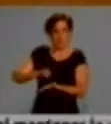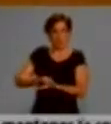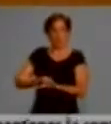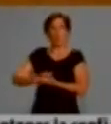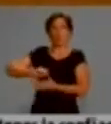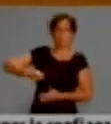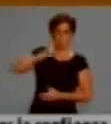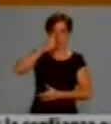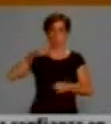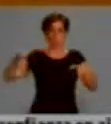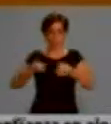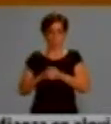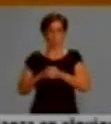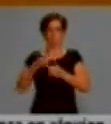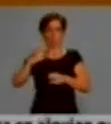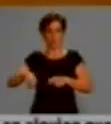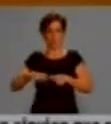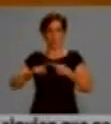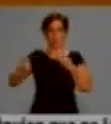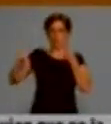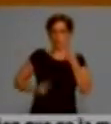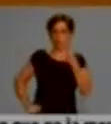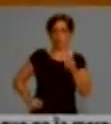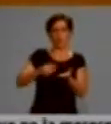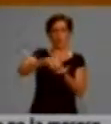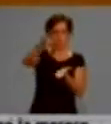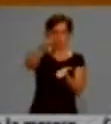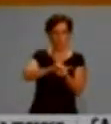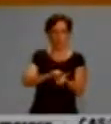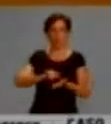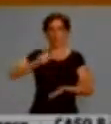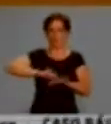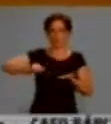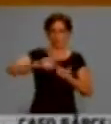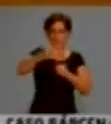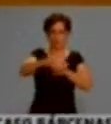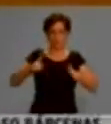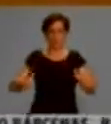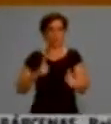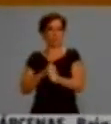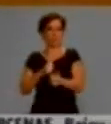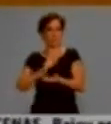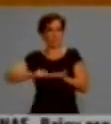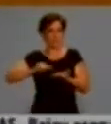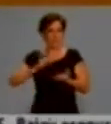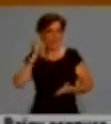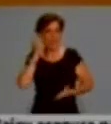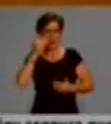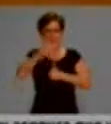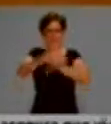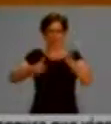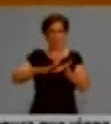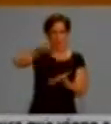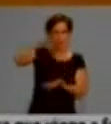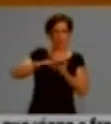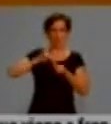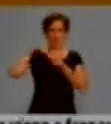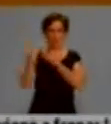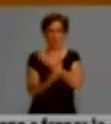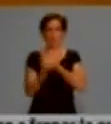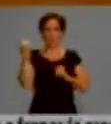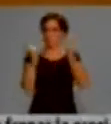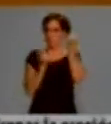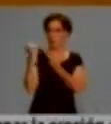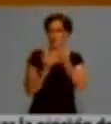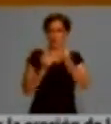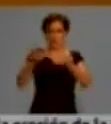momento con su partido. Salarios, indemnizaciones, despachos, secretarias, cajas de documentación, coches, noticias que